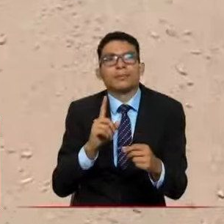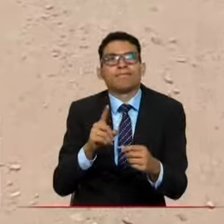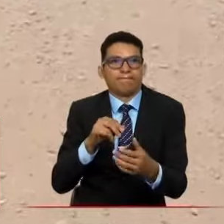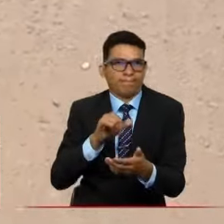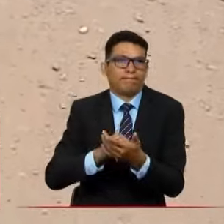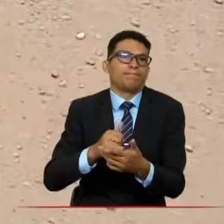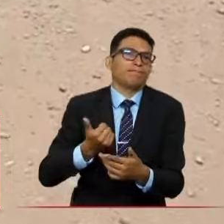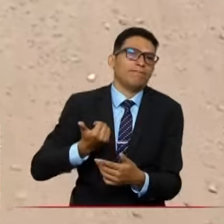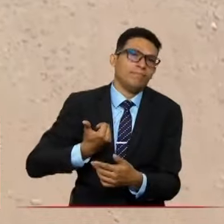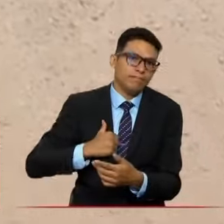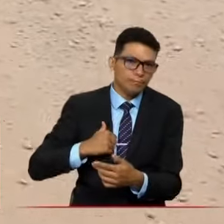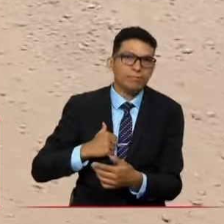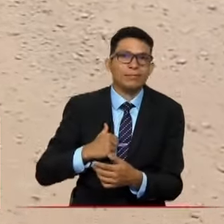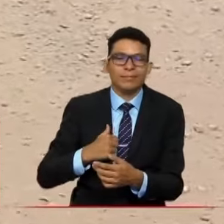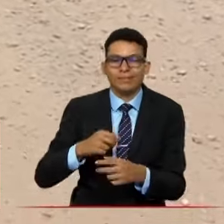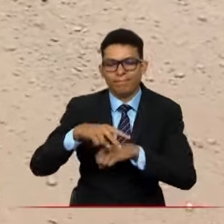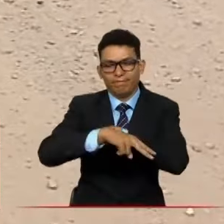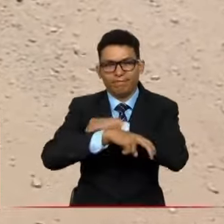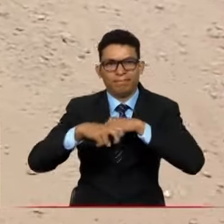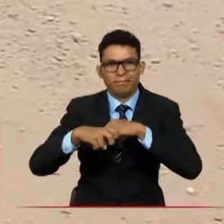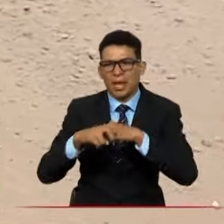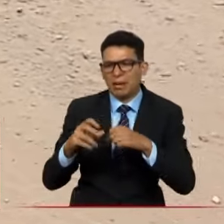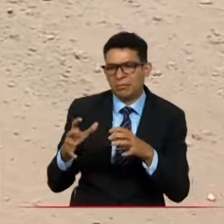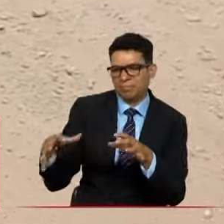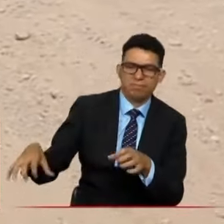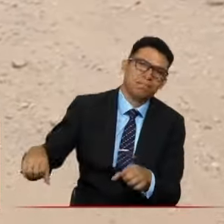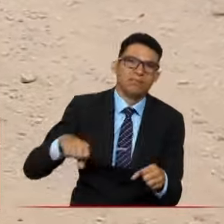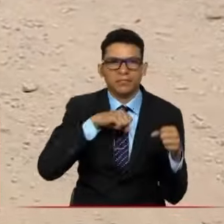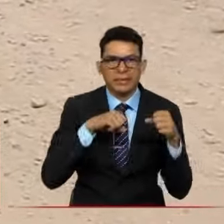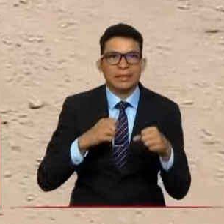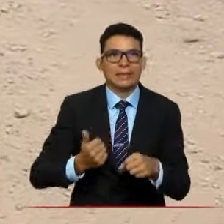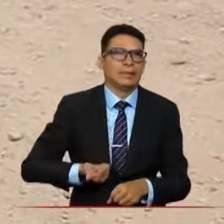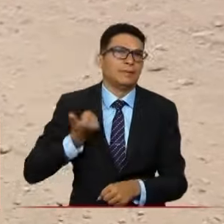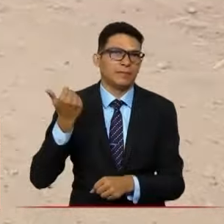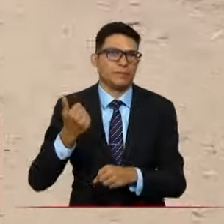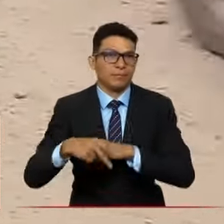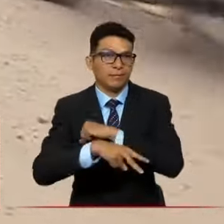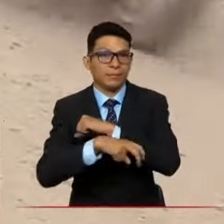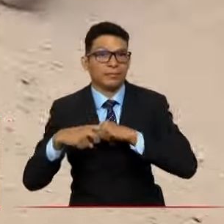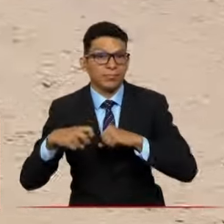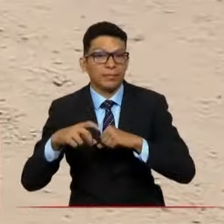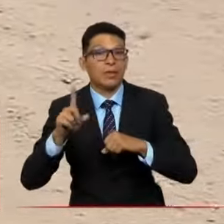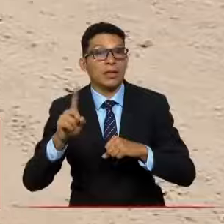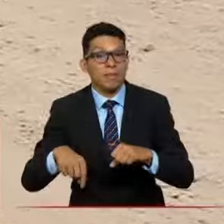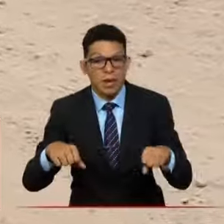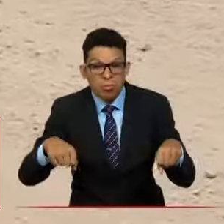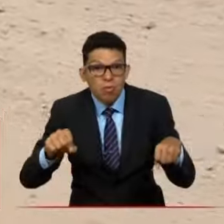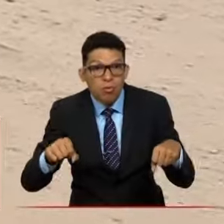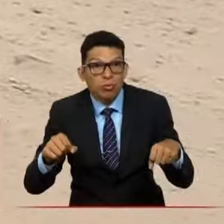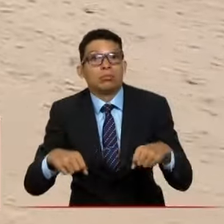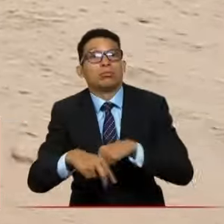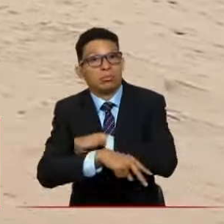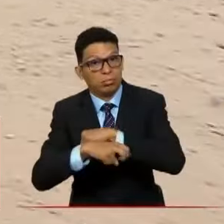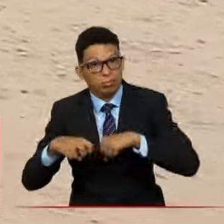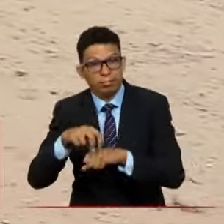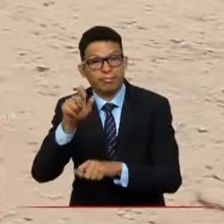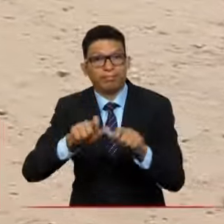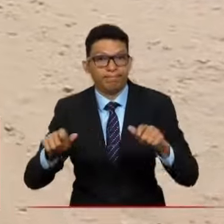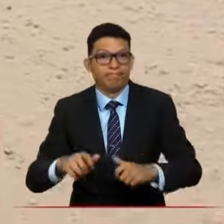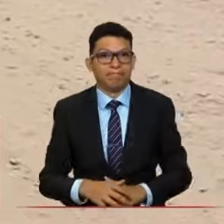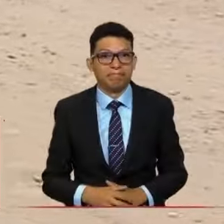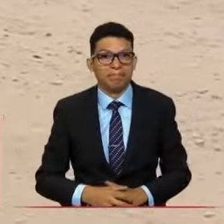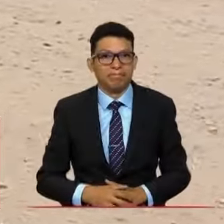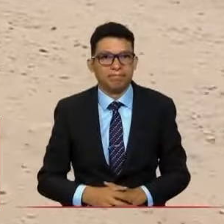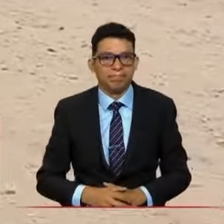ellos aprovechan los dueños de lo ajeno para llevarse las pertenencias, incluso hurtarle los vehículos a las personas,